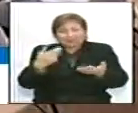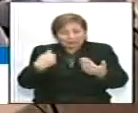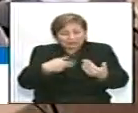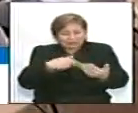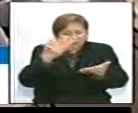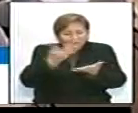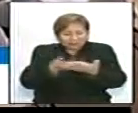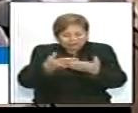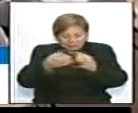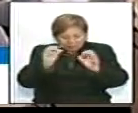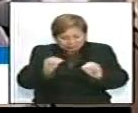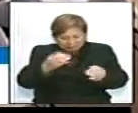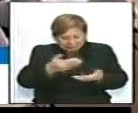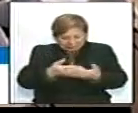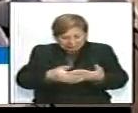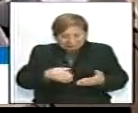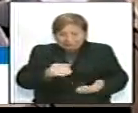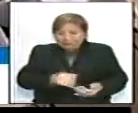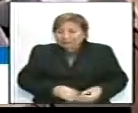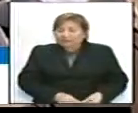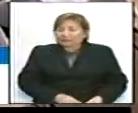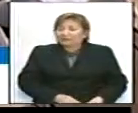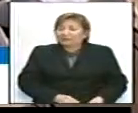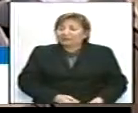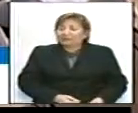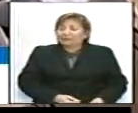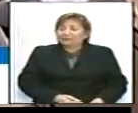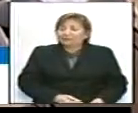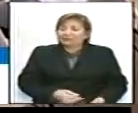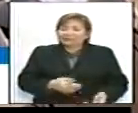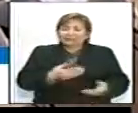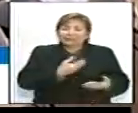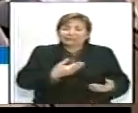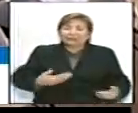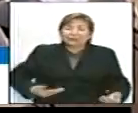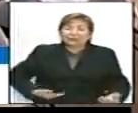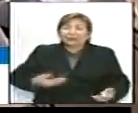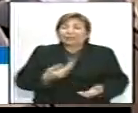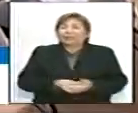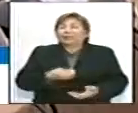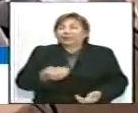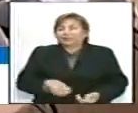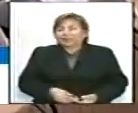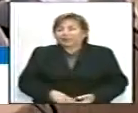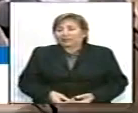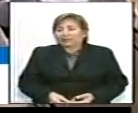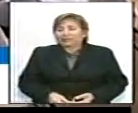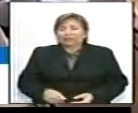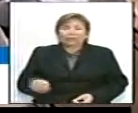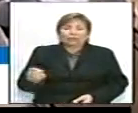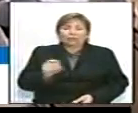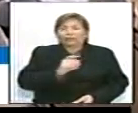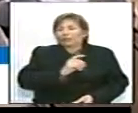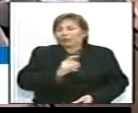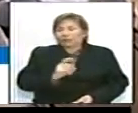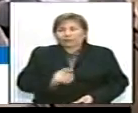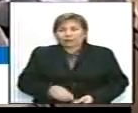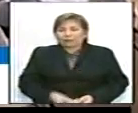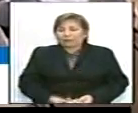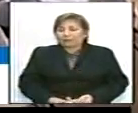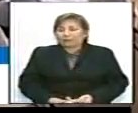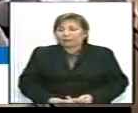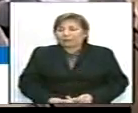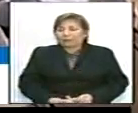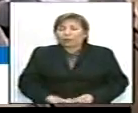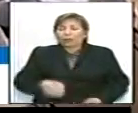hincapié, termino así con esto de todas maneras, es las compras de gobierno a gobierno, y en los UNOF, porque ahorita está, me parece,